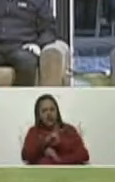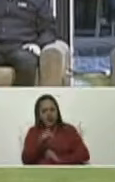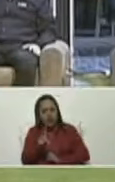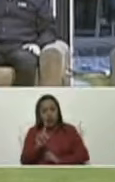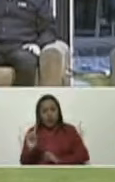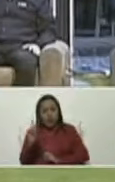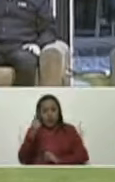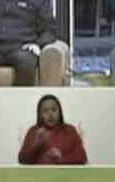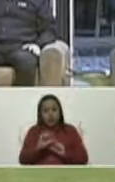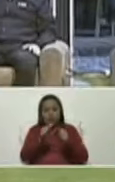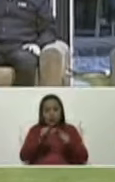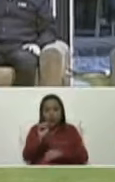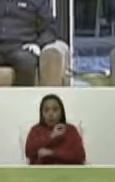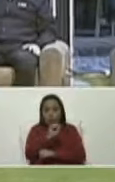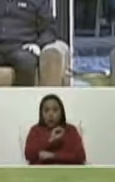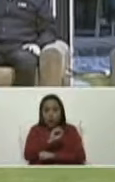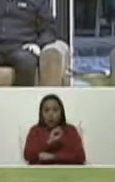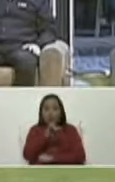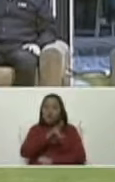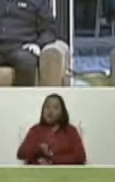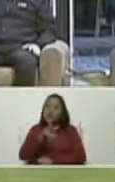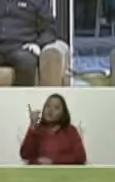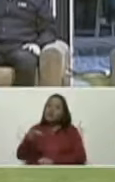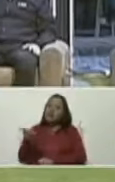hicieron, tapa boca.